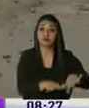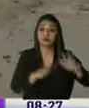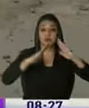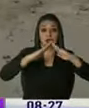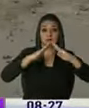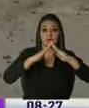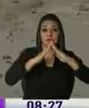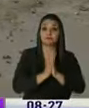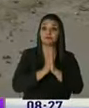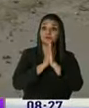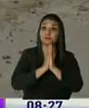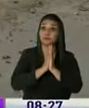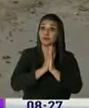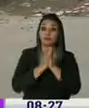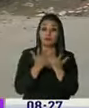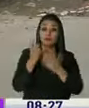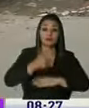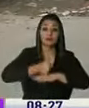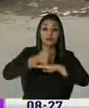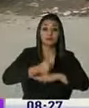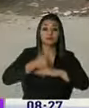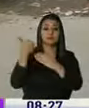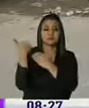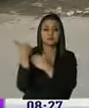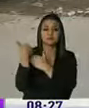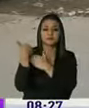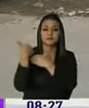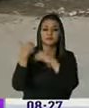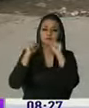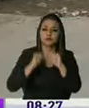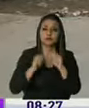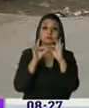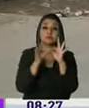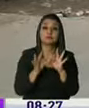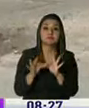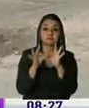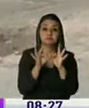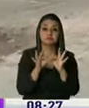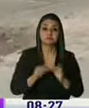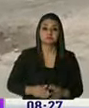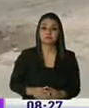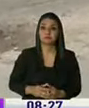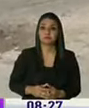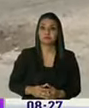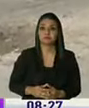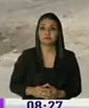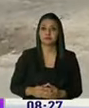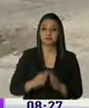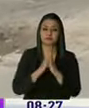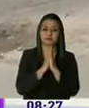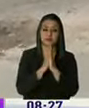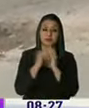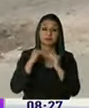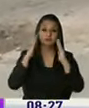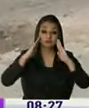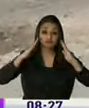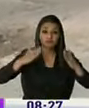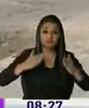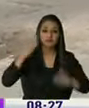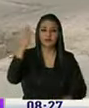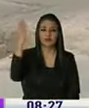que solicitan los vecinos es que las autoridades competentes den mantenimiento a la vía. Se preocupen especialmente a la